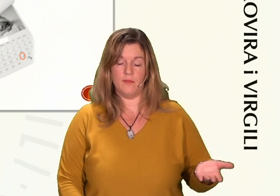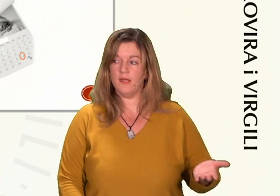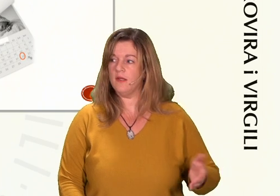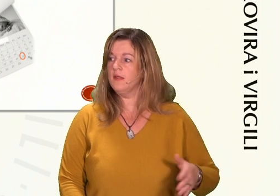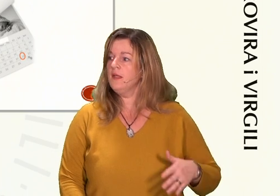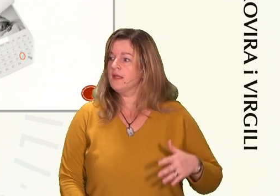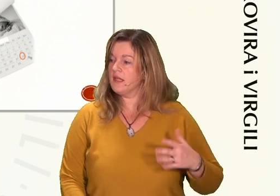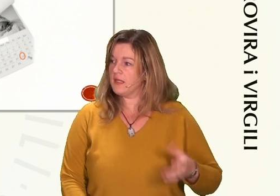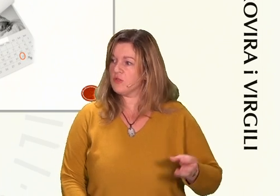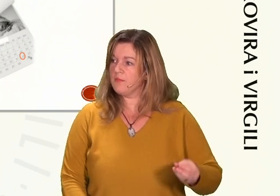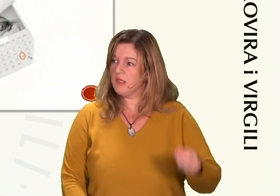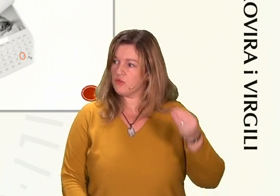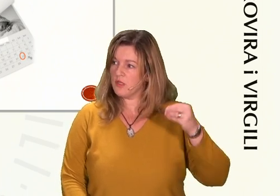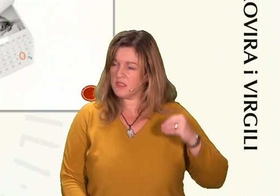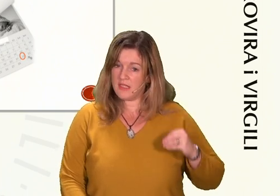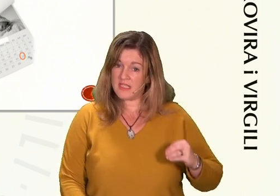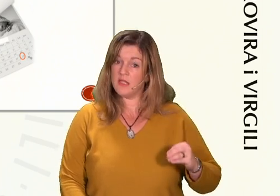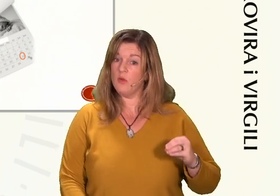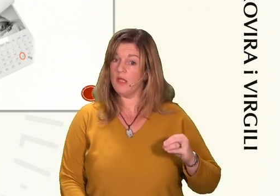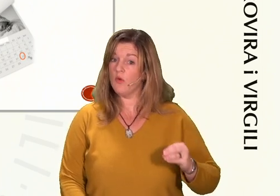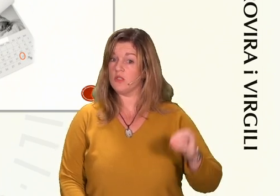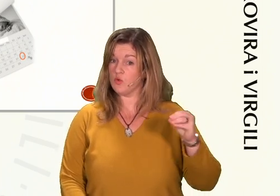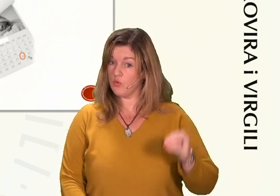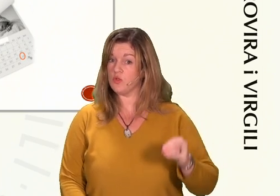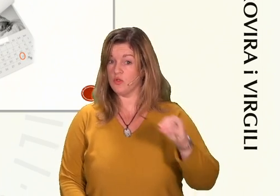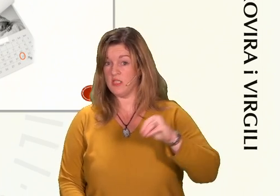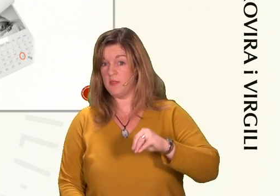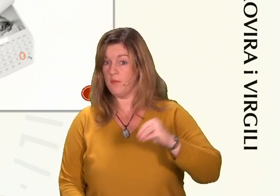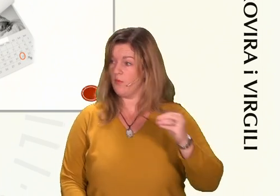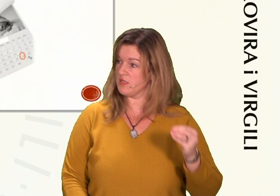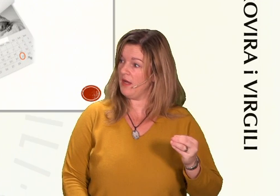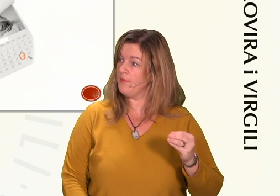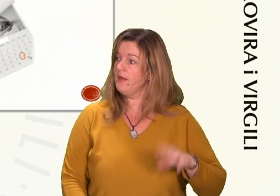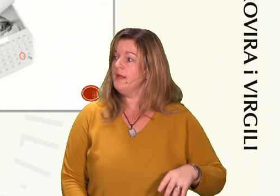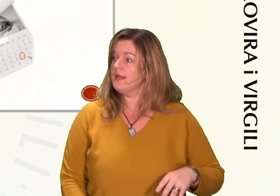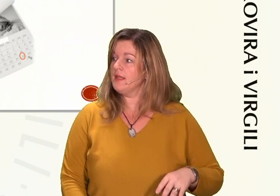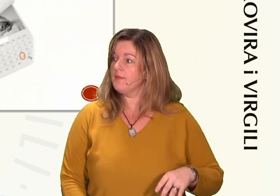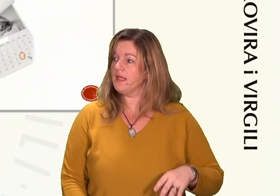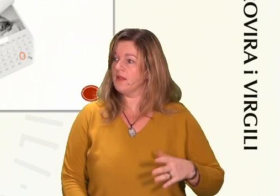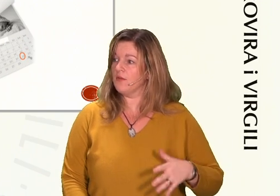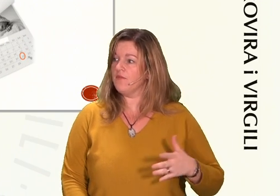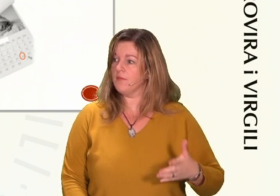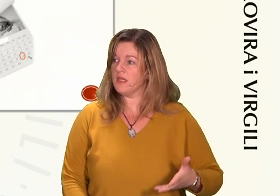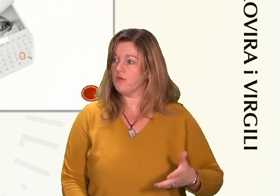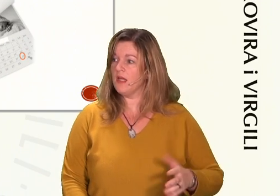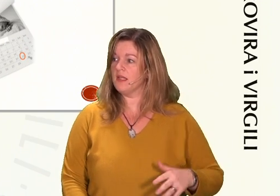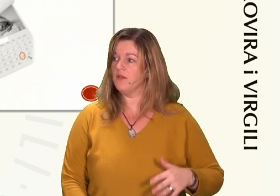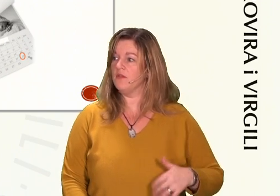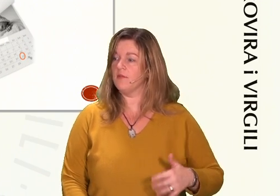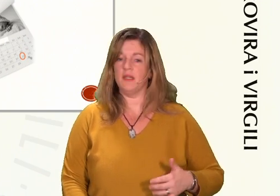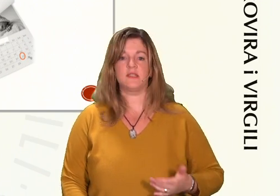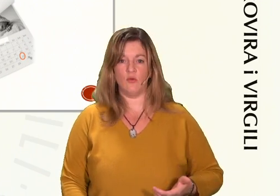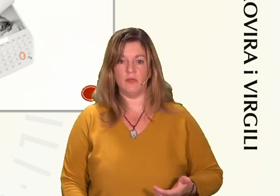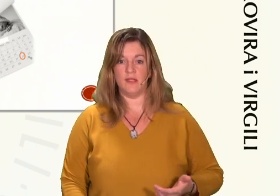atención primaria. Realizaremos también dentro de esas 50 horas los cursos de SBIP o SBAP y también la atención de enfermería escolar y la